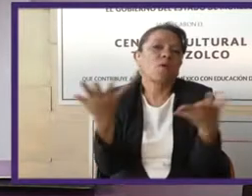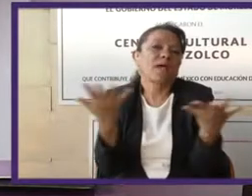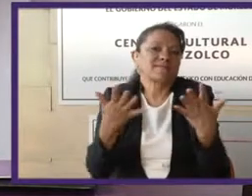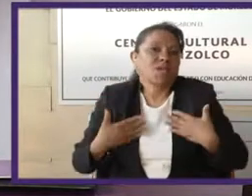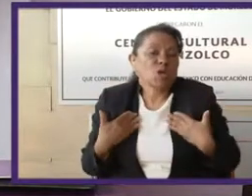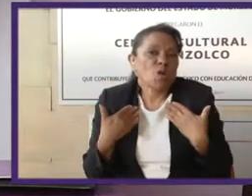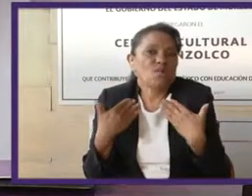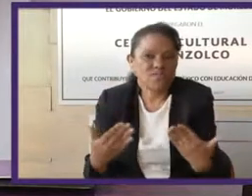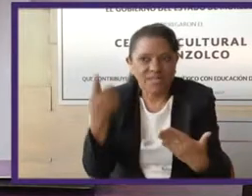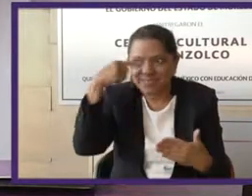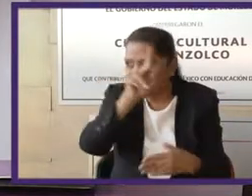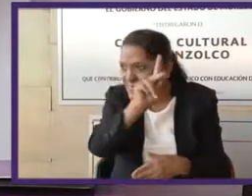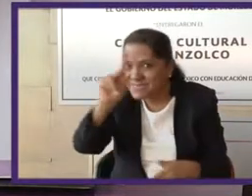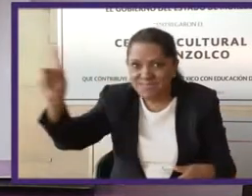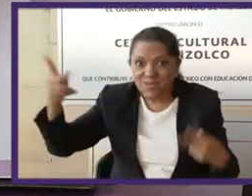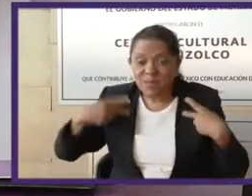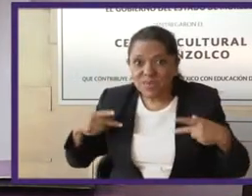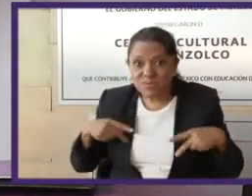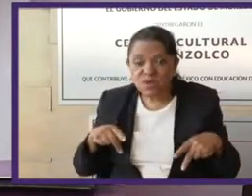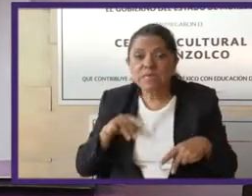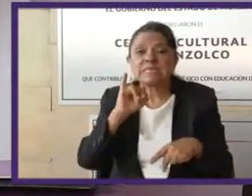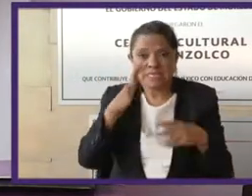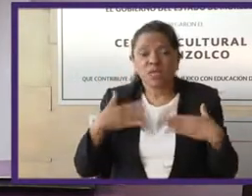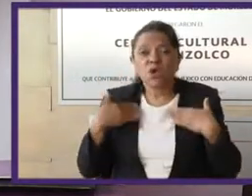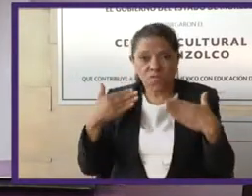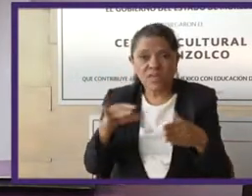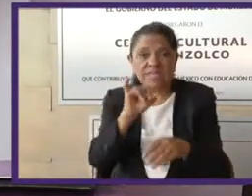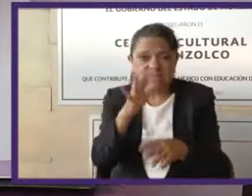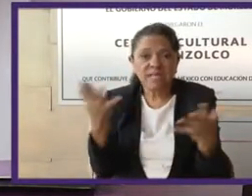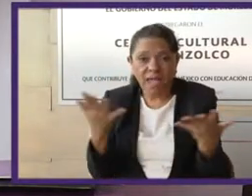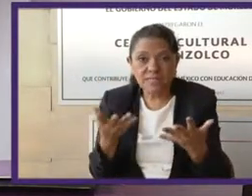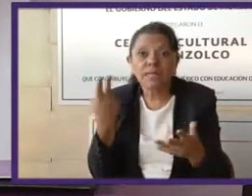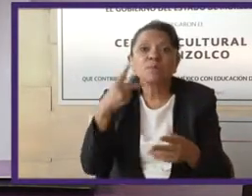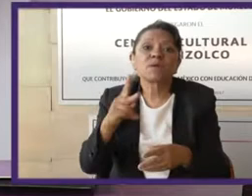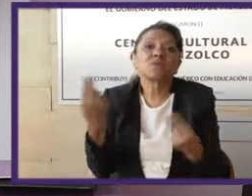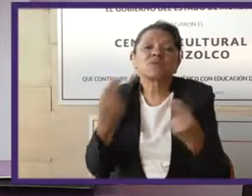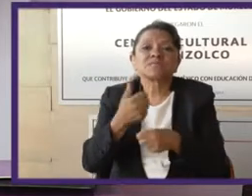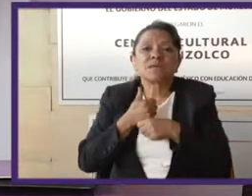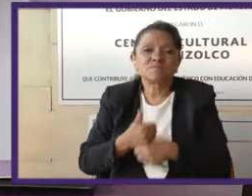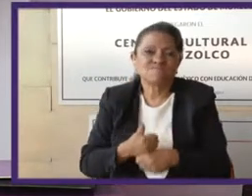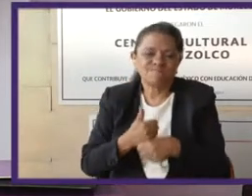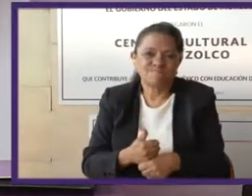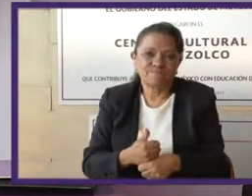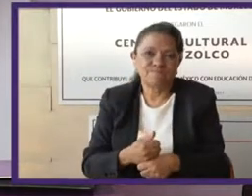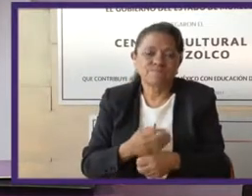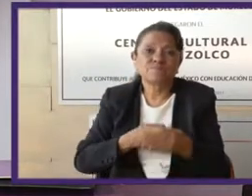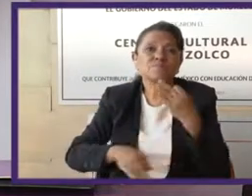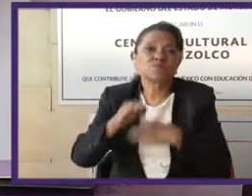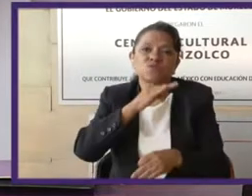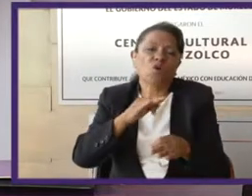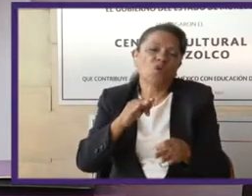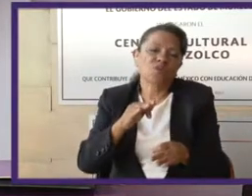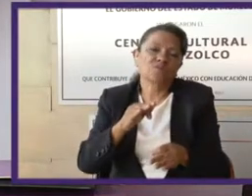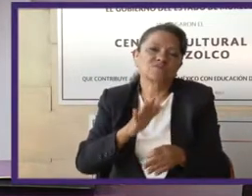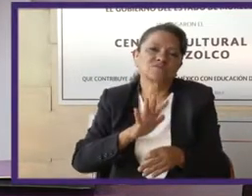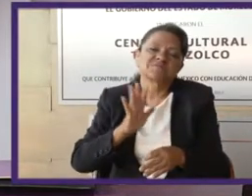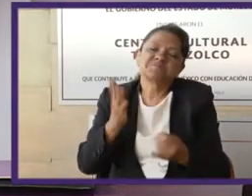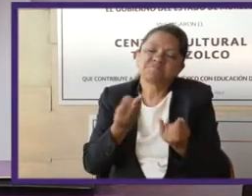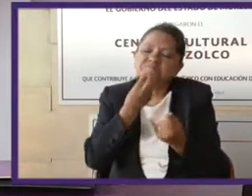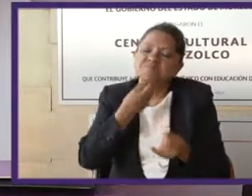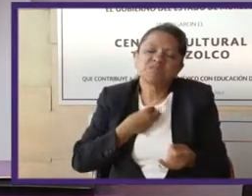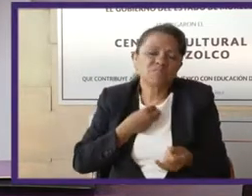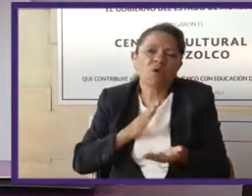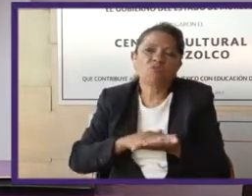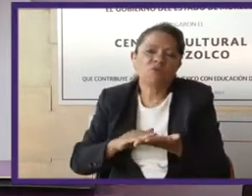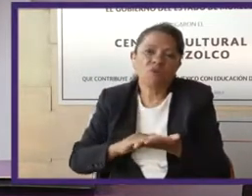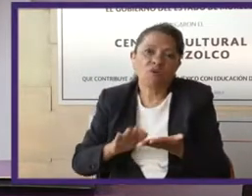Y la confianza se va a generar si sacrificamos nuestra aspiración de llegar al poder por